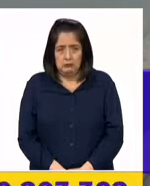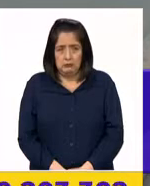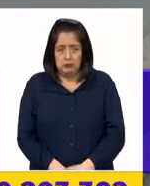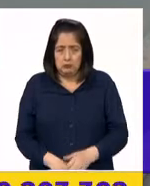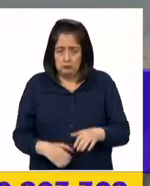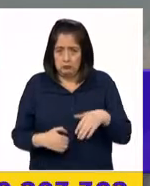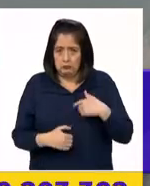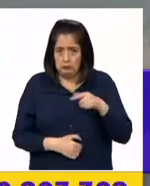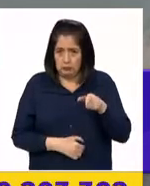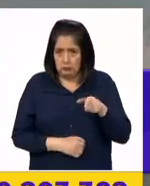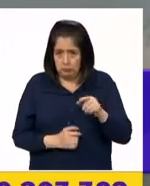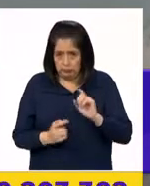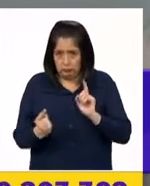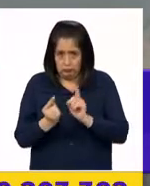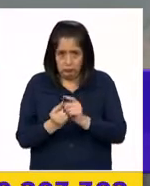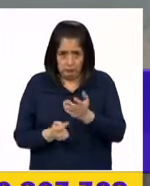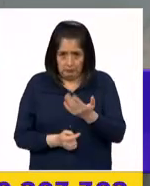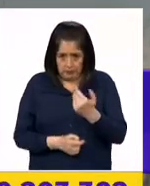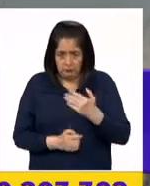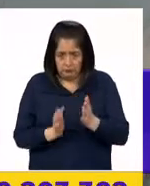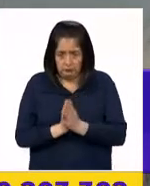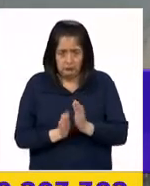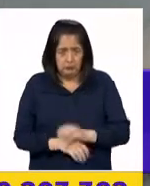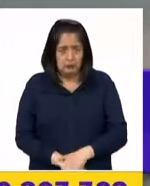¿Puedes llamarlos tú directamente, por favor?